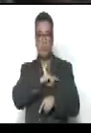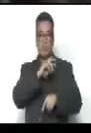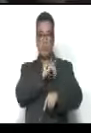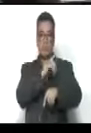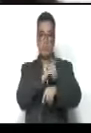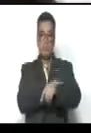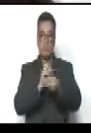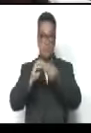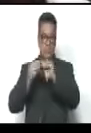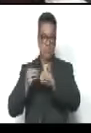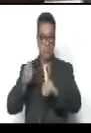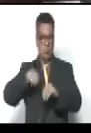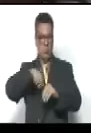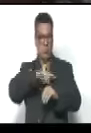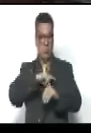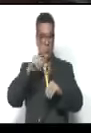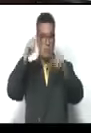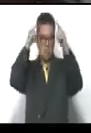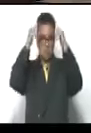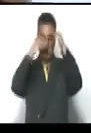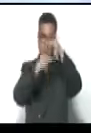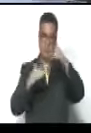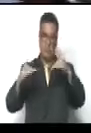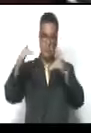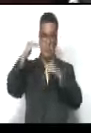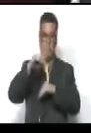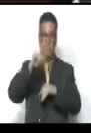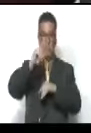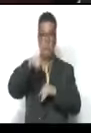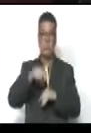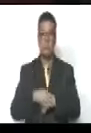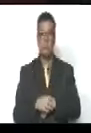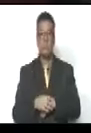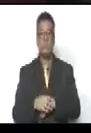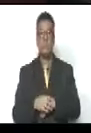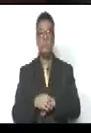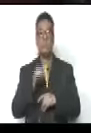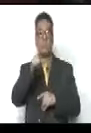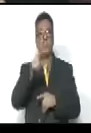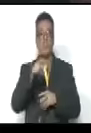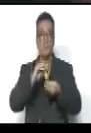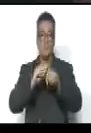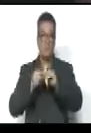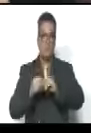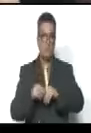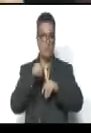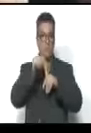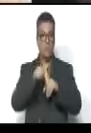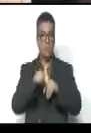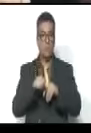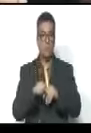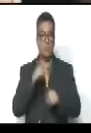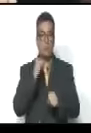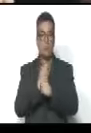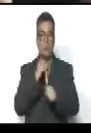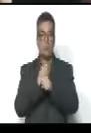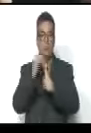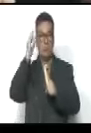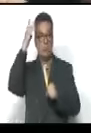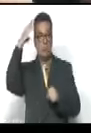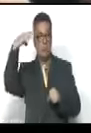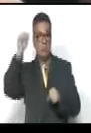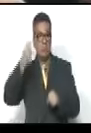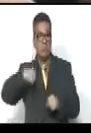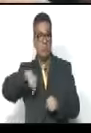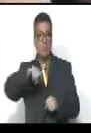el arquitecto, nuestro comandante supremo Hugo Chávez, sino que quien materializó ese extraordinario sueño